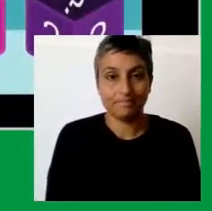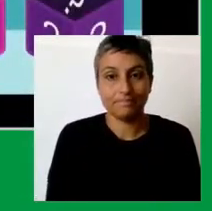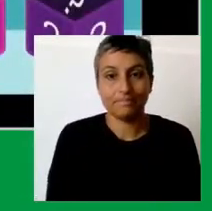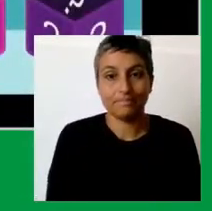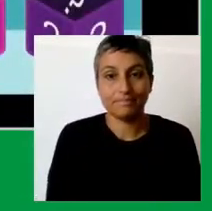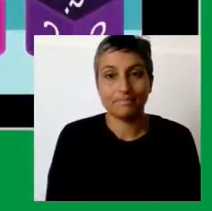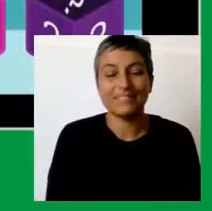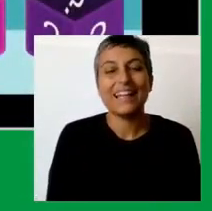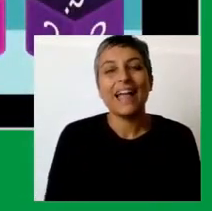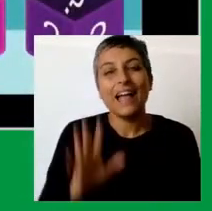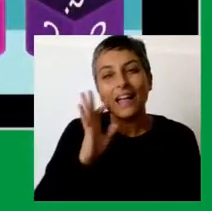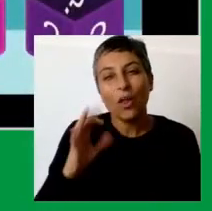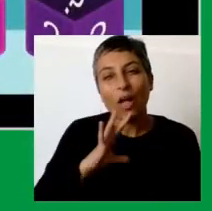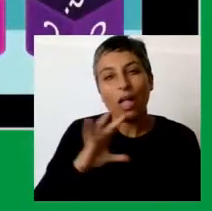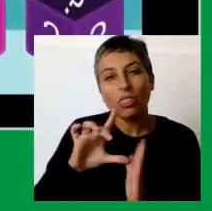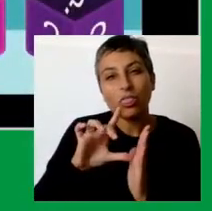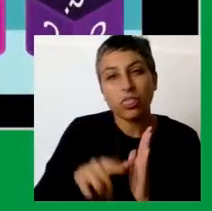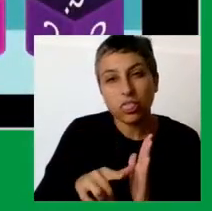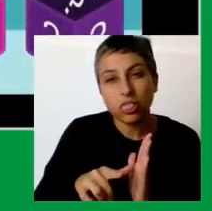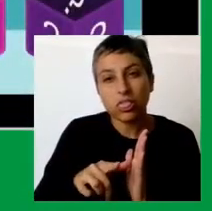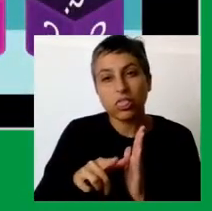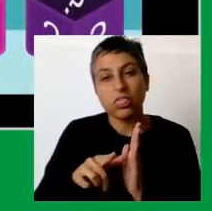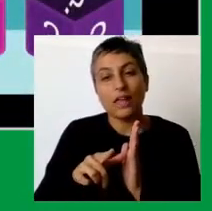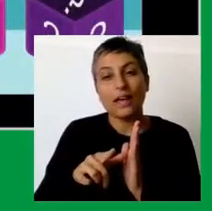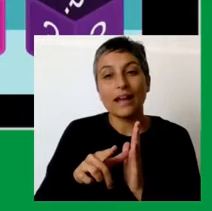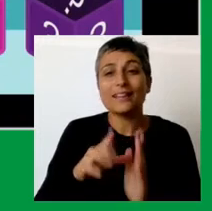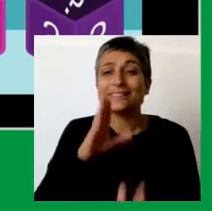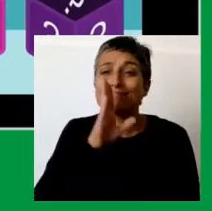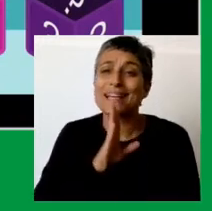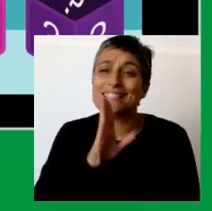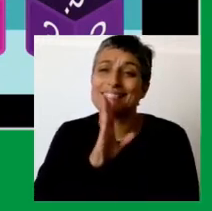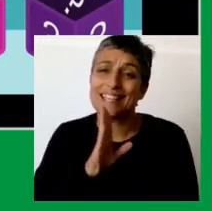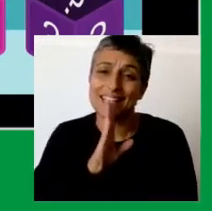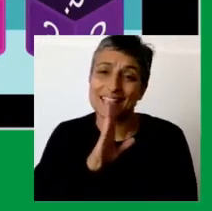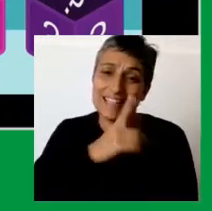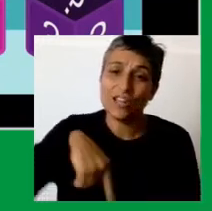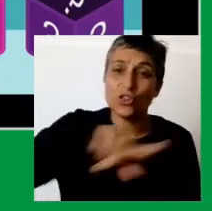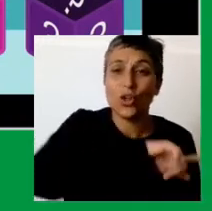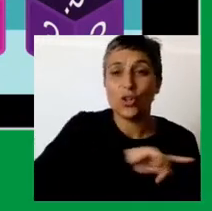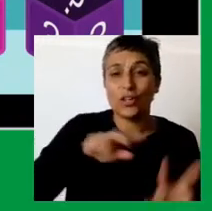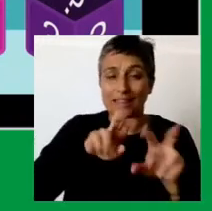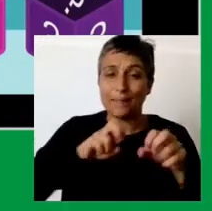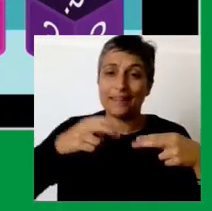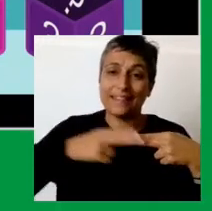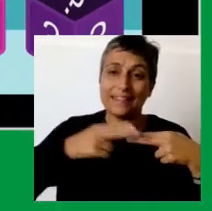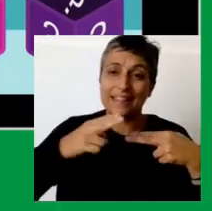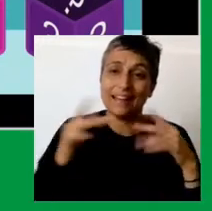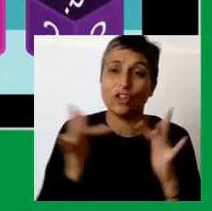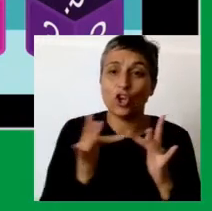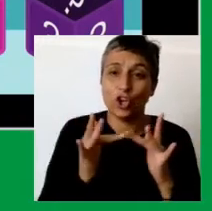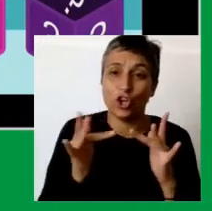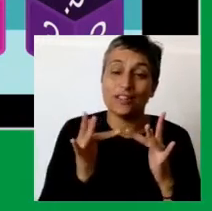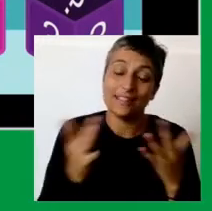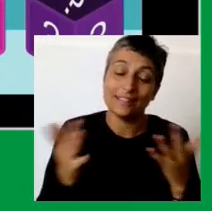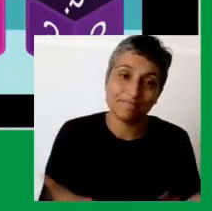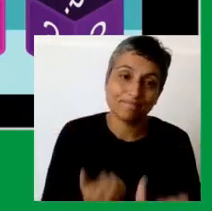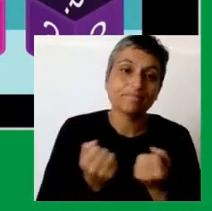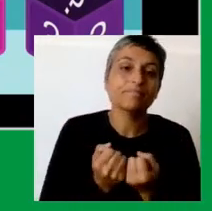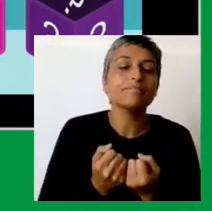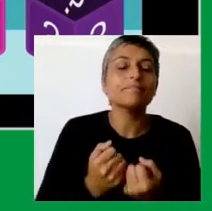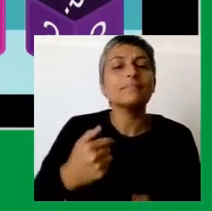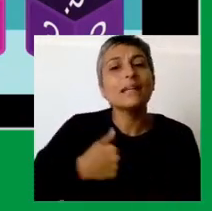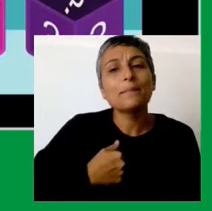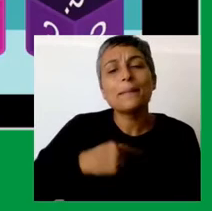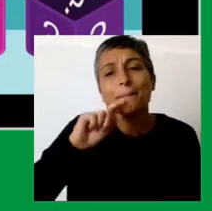de delay, me parece, así que tenemos que tener paciencia con las conexiones, ¿cuándo no? Bueno, a mí siempre me